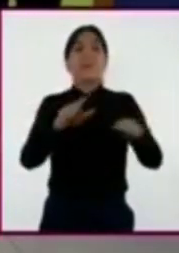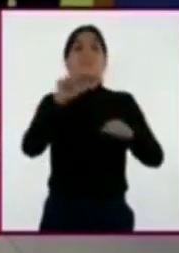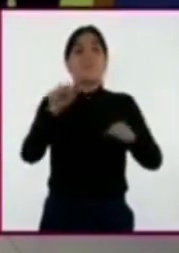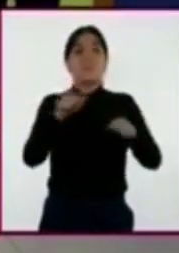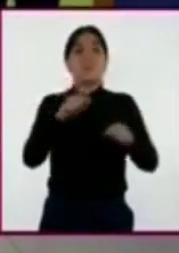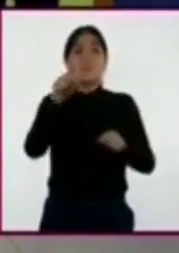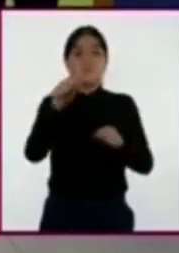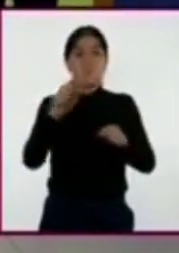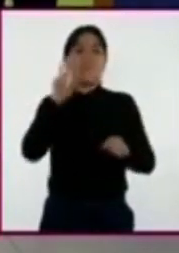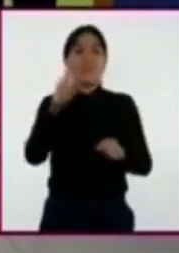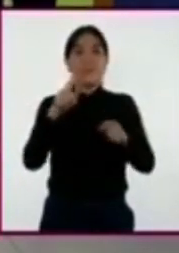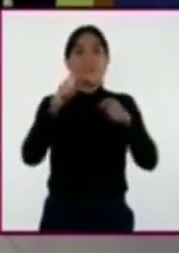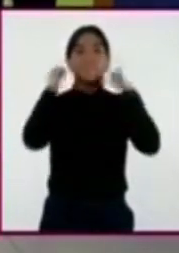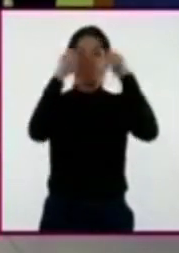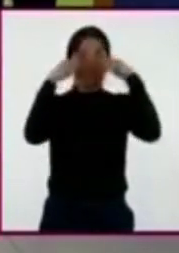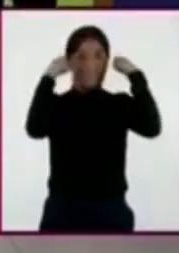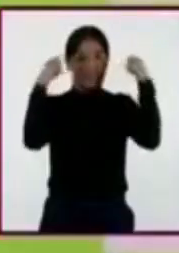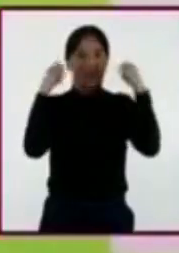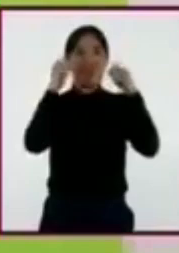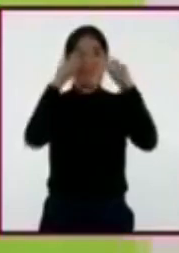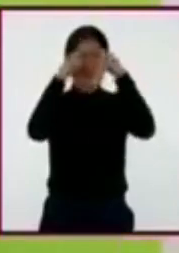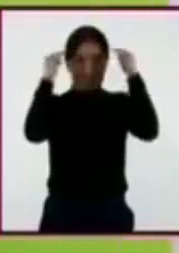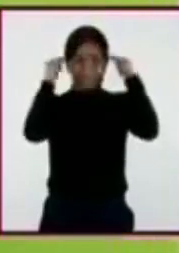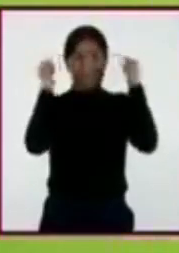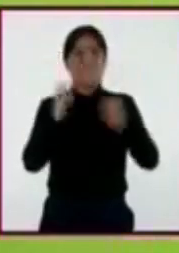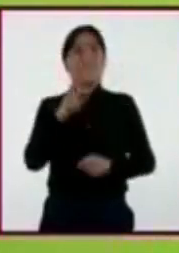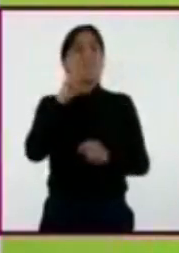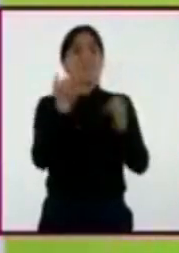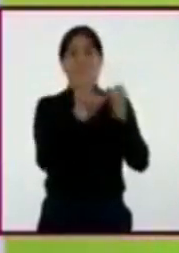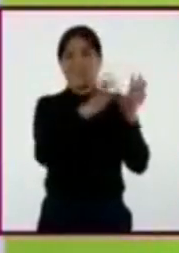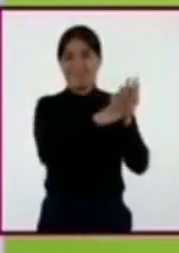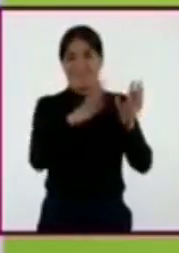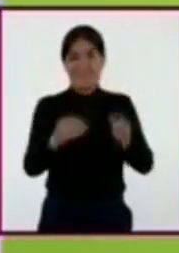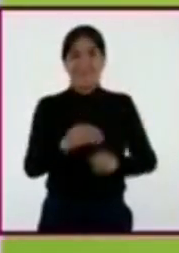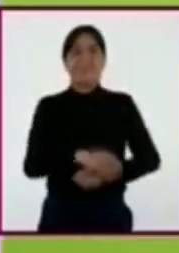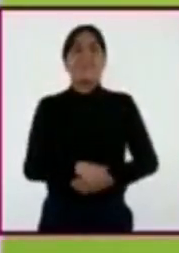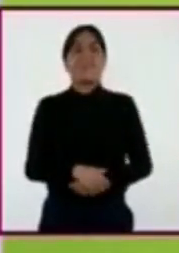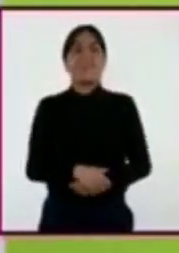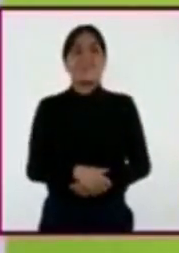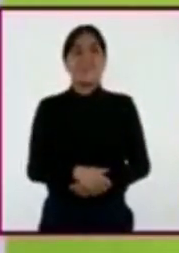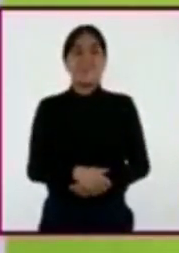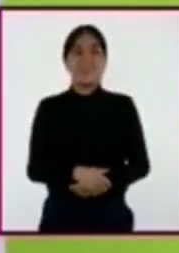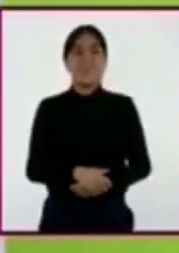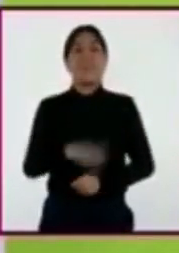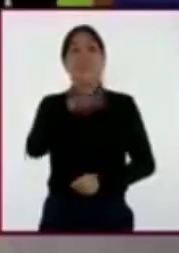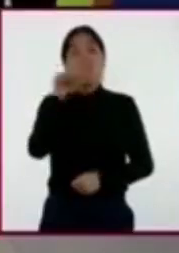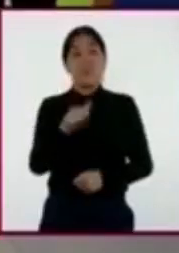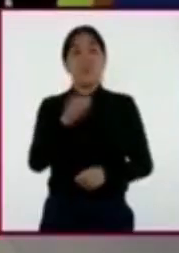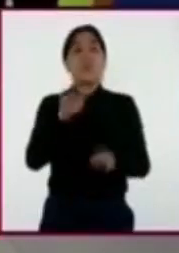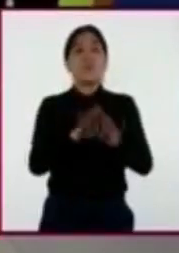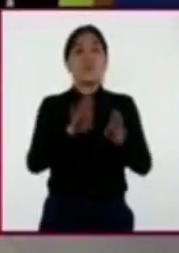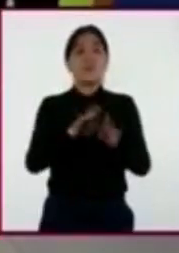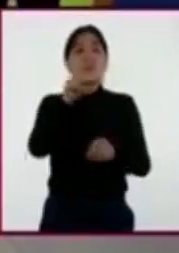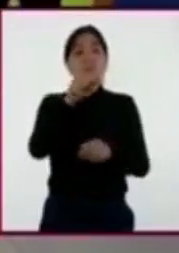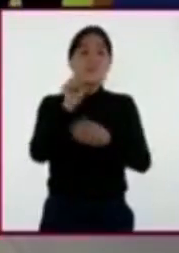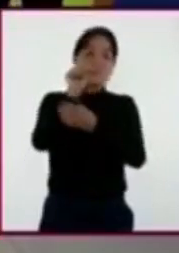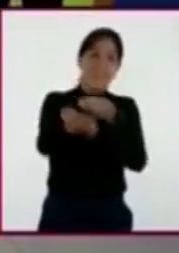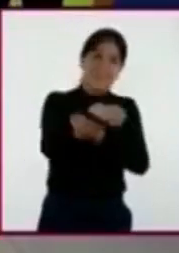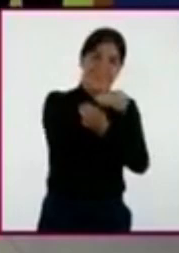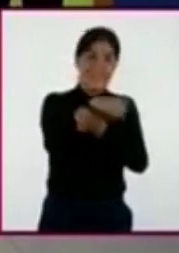colocar alrededor de nuestra cabeza. Y vamos a dejar el peso de la